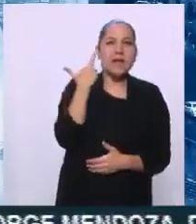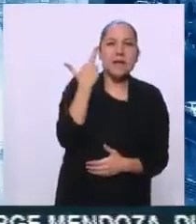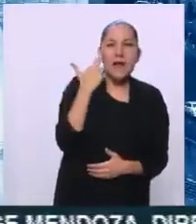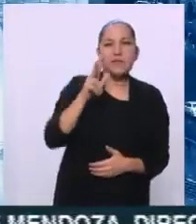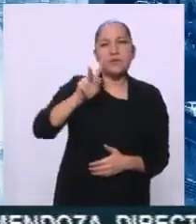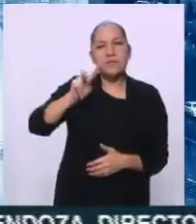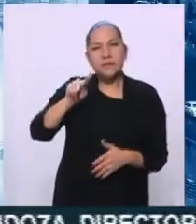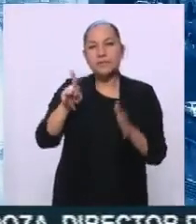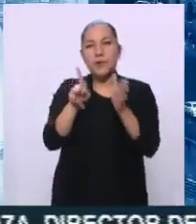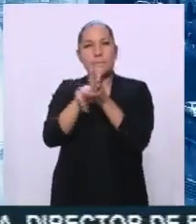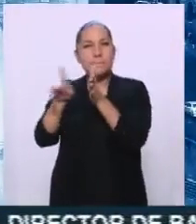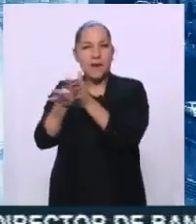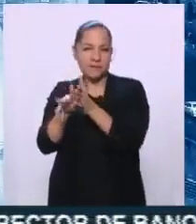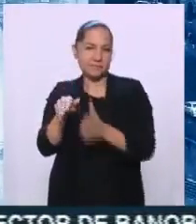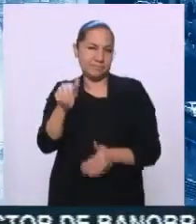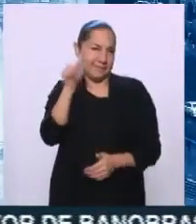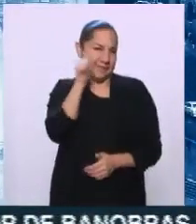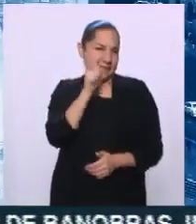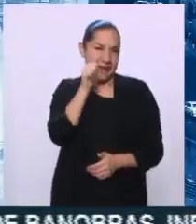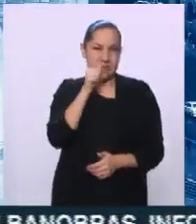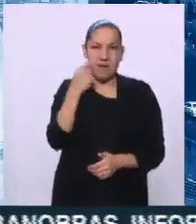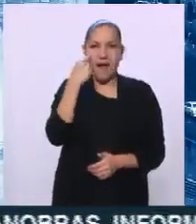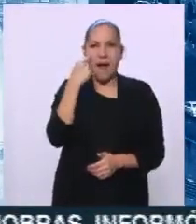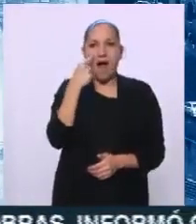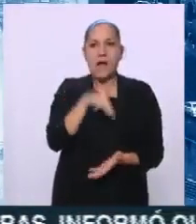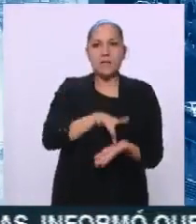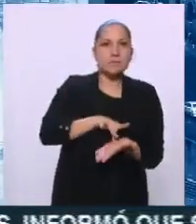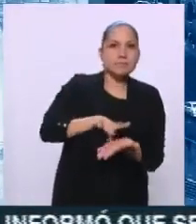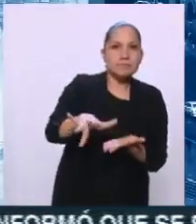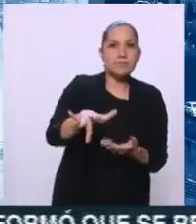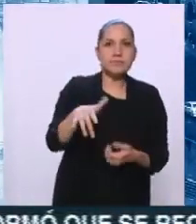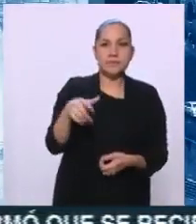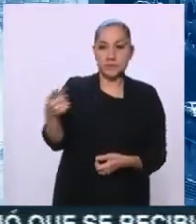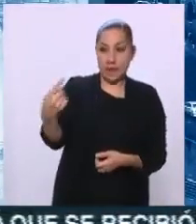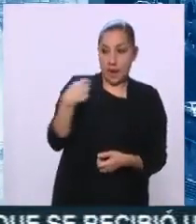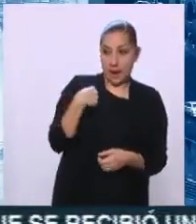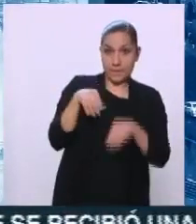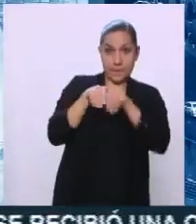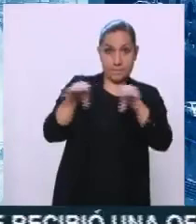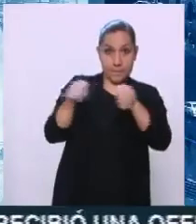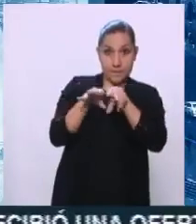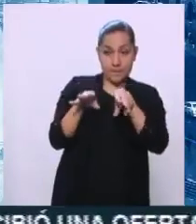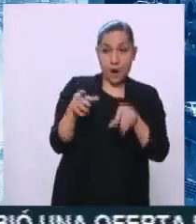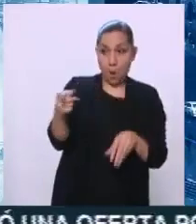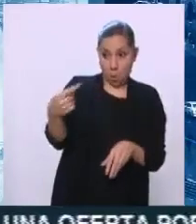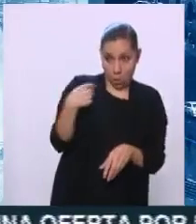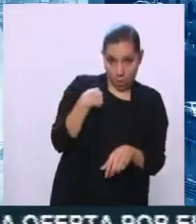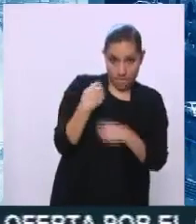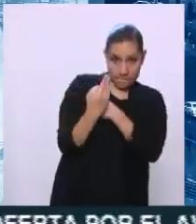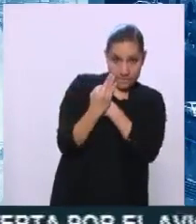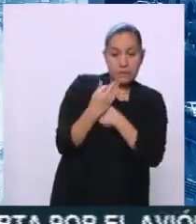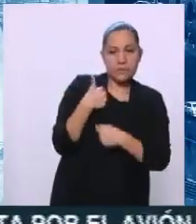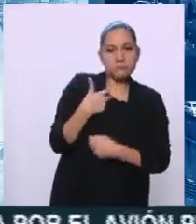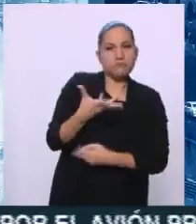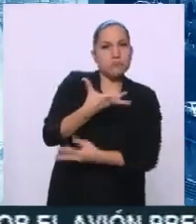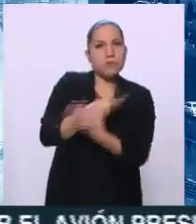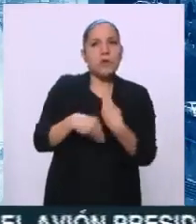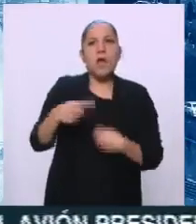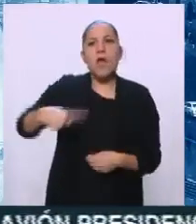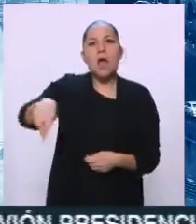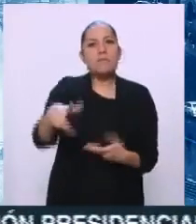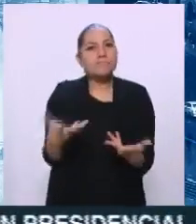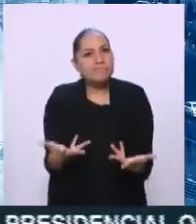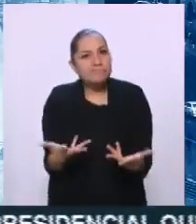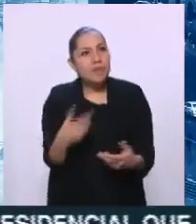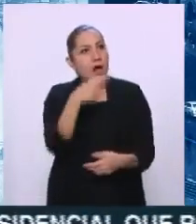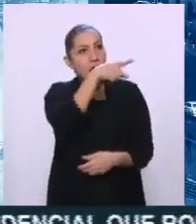famosísimo, tristemente célebre Chayo, pues que ya no lo tienen, dijeron que se les iba a acabar la cuerda muy pronto en estas conferencias de todas las